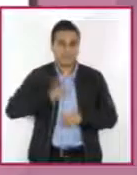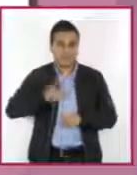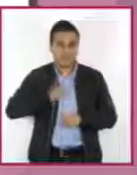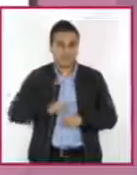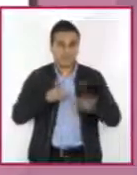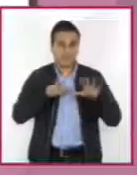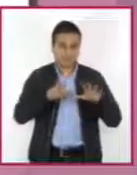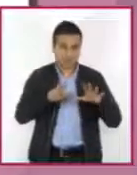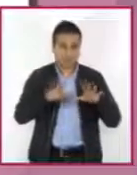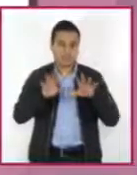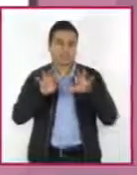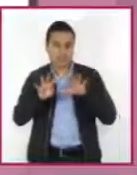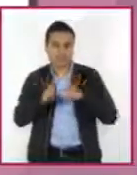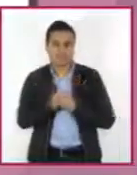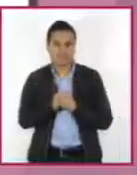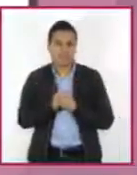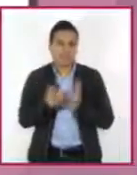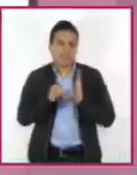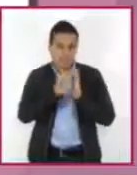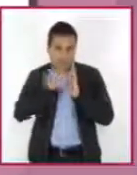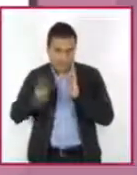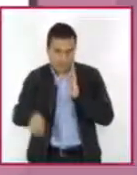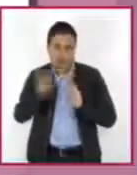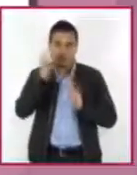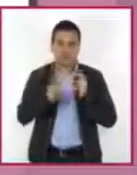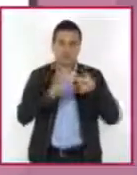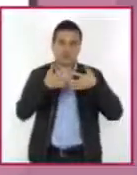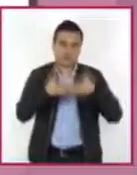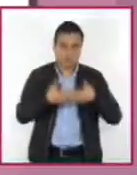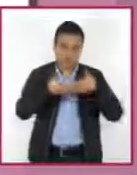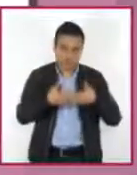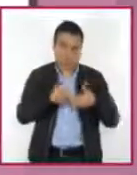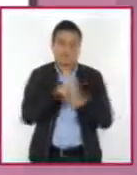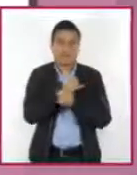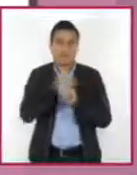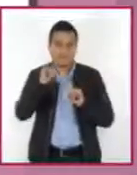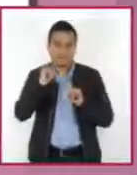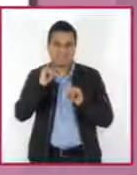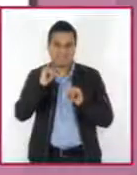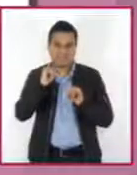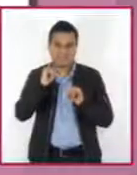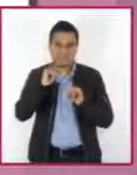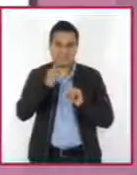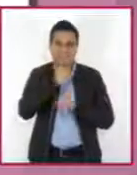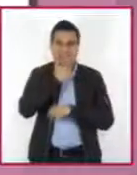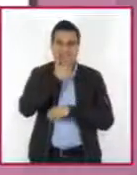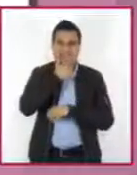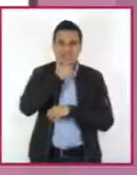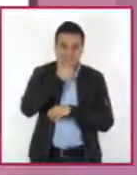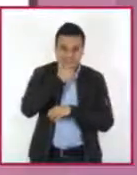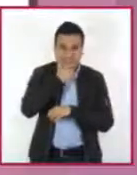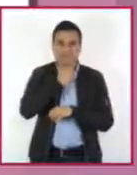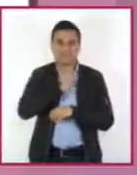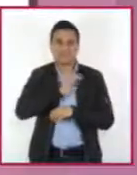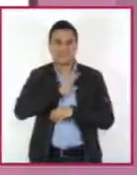y XIX, como la revolución industrial, la independencia de las colonias inglesas y españolas en